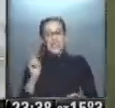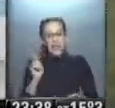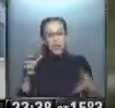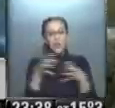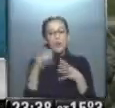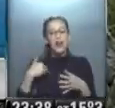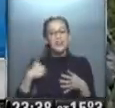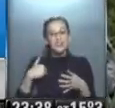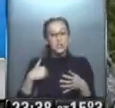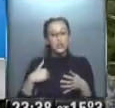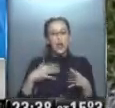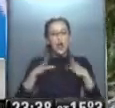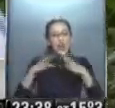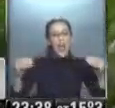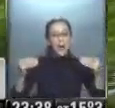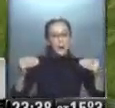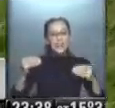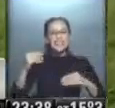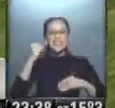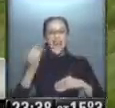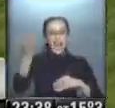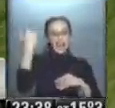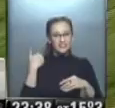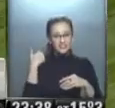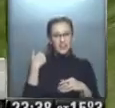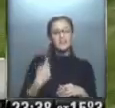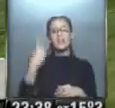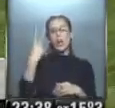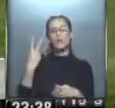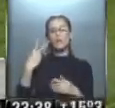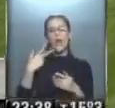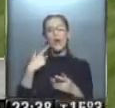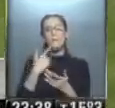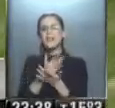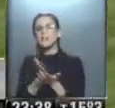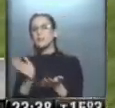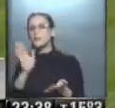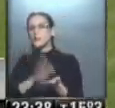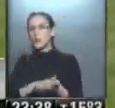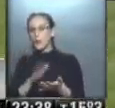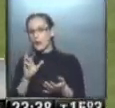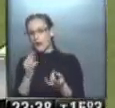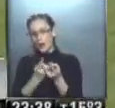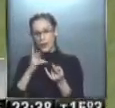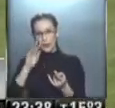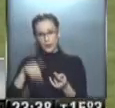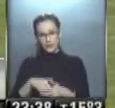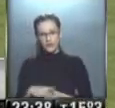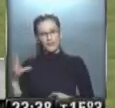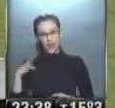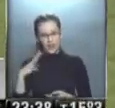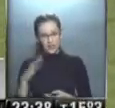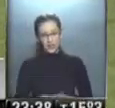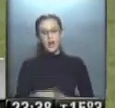seleccionado argentino de rugby, que ha terminado hace algunas semanas su segunda participación del Rugby Championship del ex Tres Naciones, donde